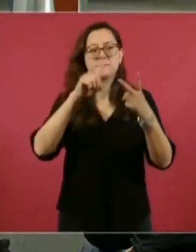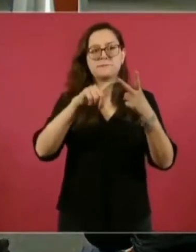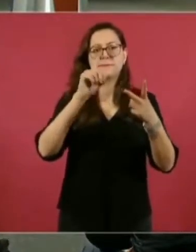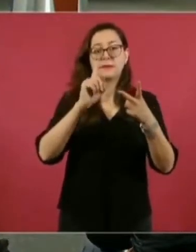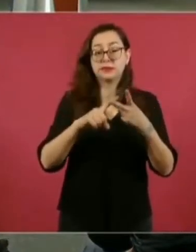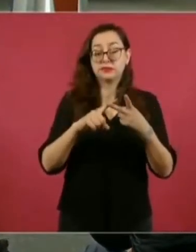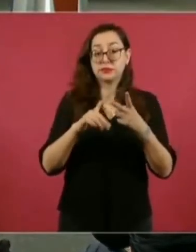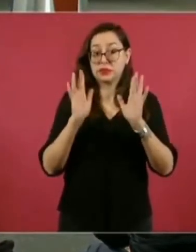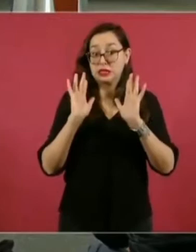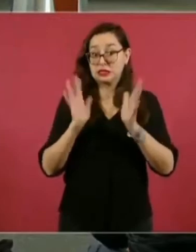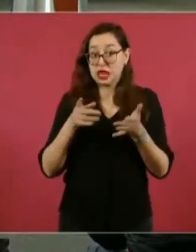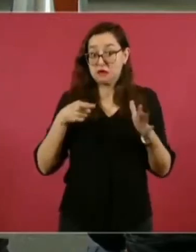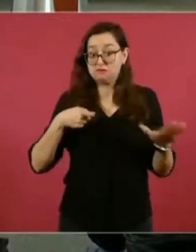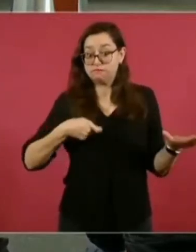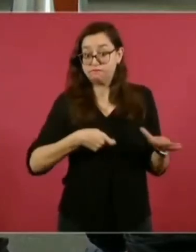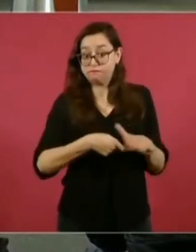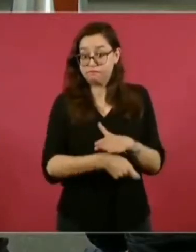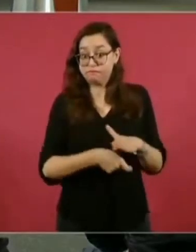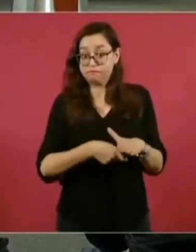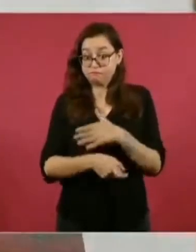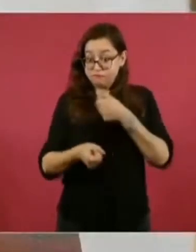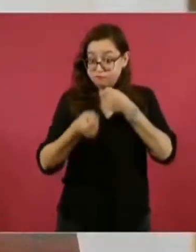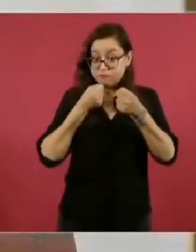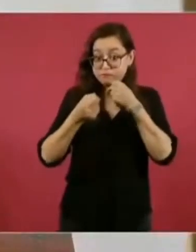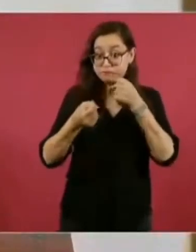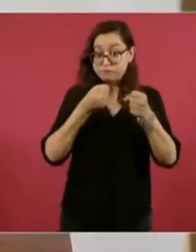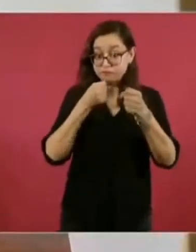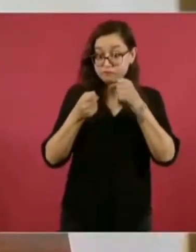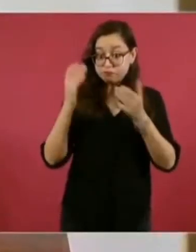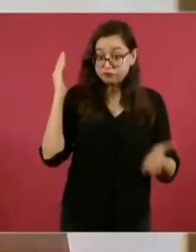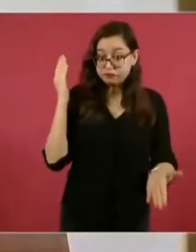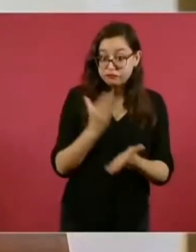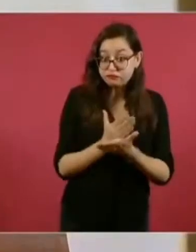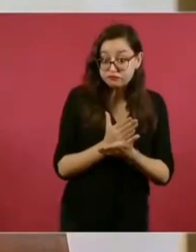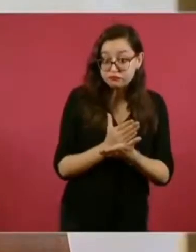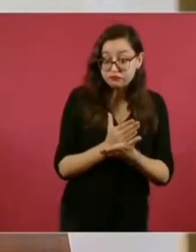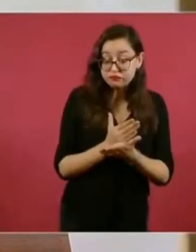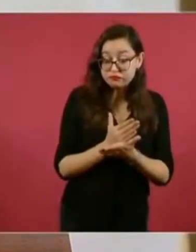mucho en garantizar la libertad de expresión.